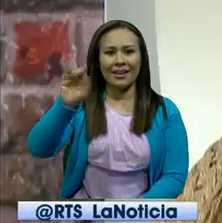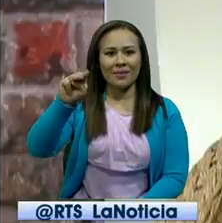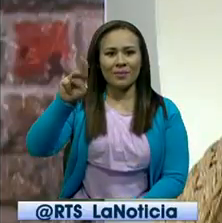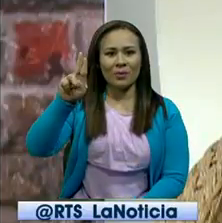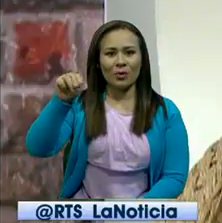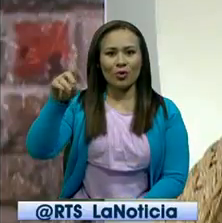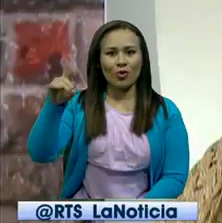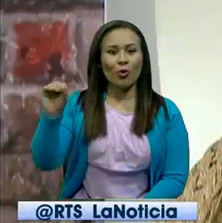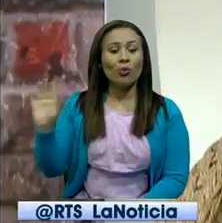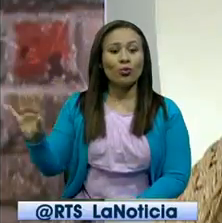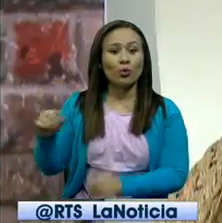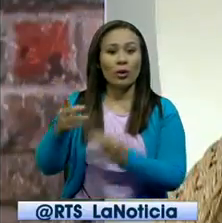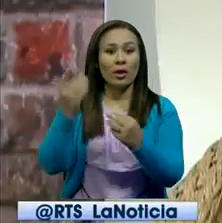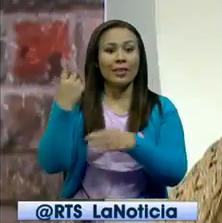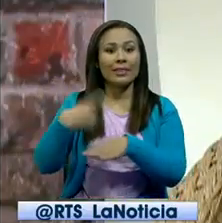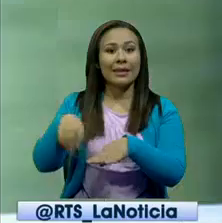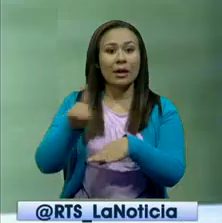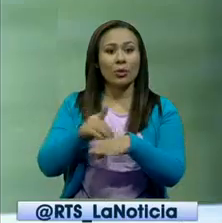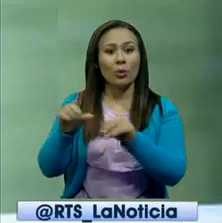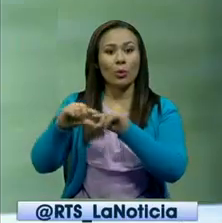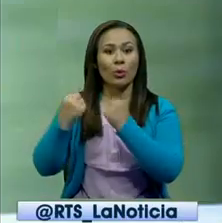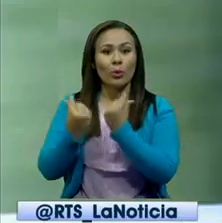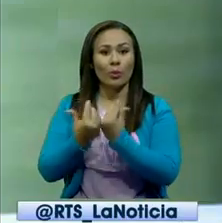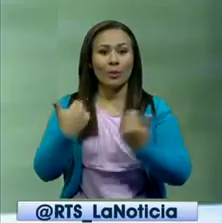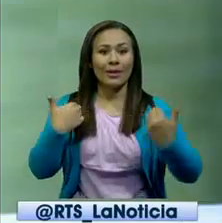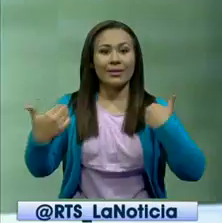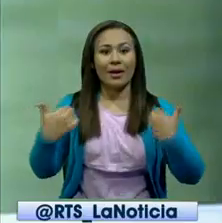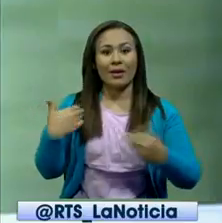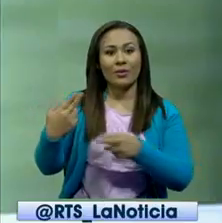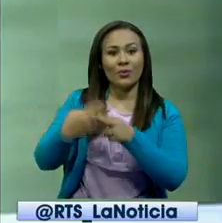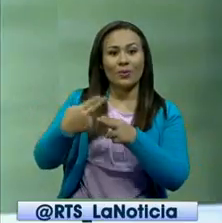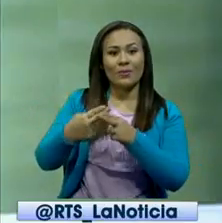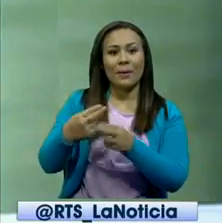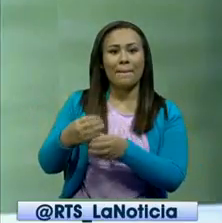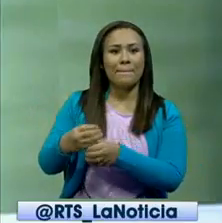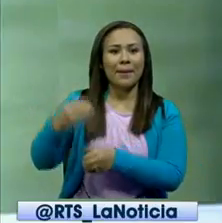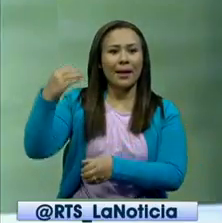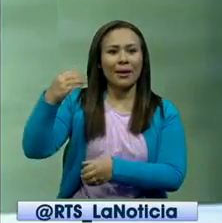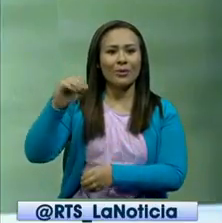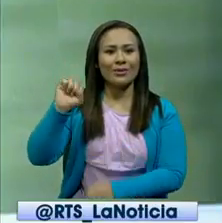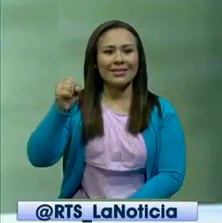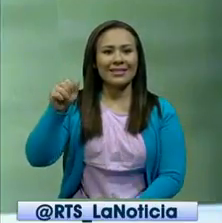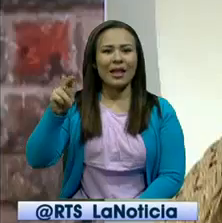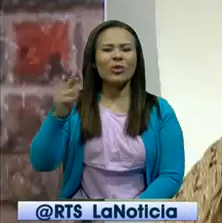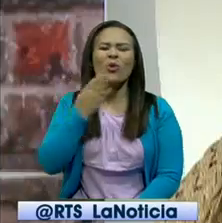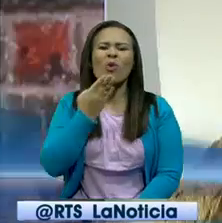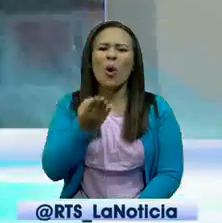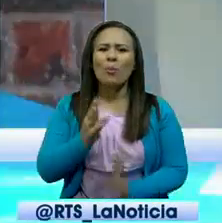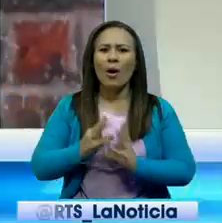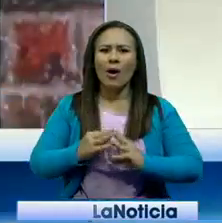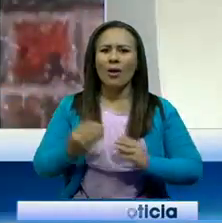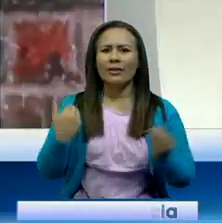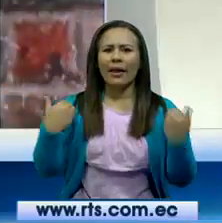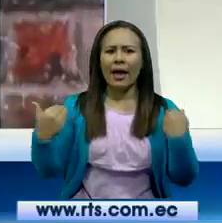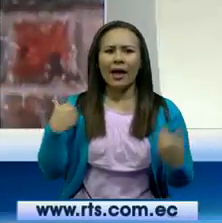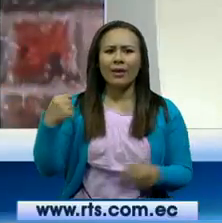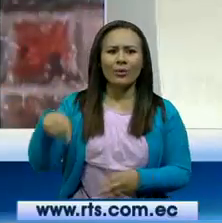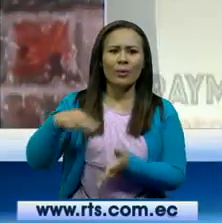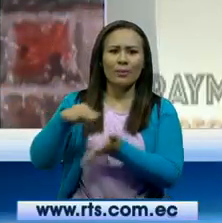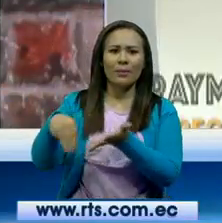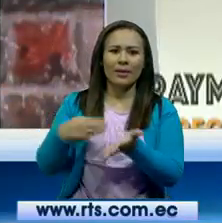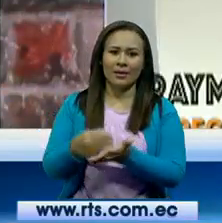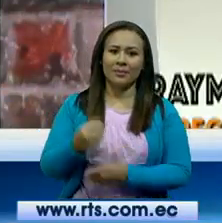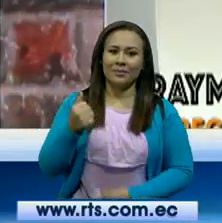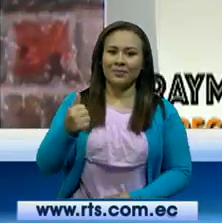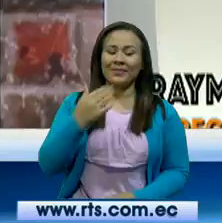del grupo teatral palosanto cuéntenos un poquito cómo se ve el arte y manabí muchísimas gracias qué bueno